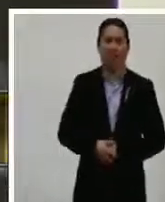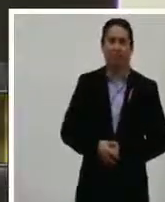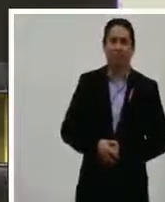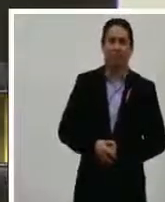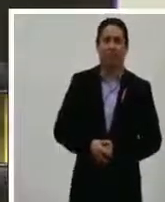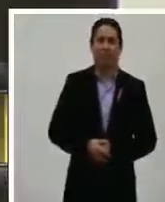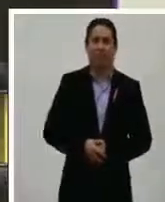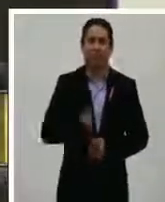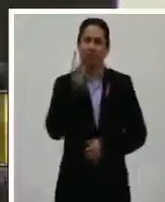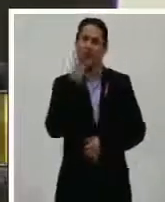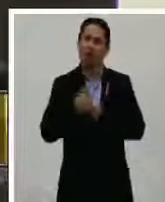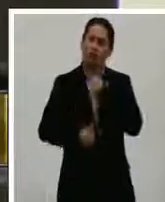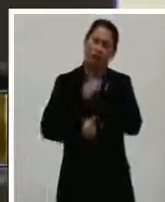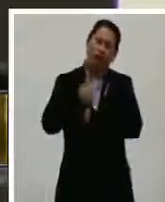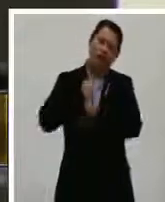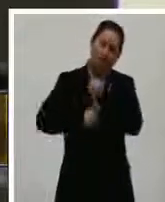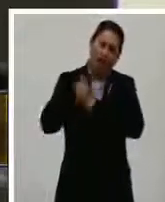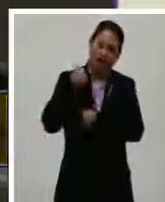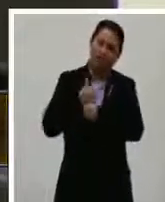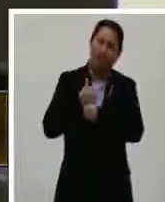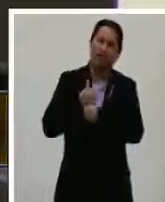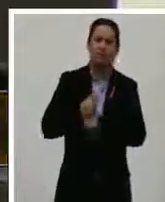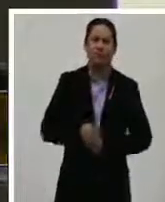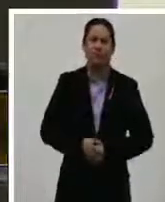hace dos años exactamente